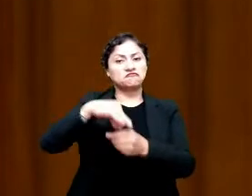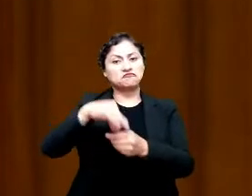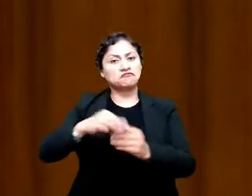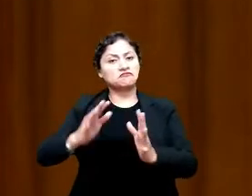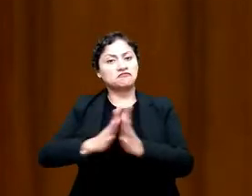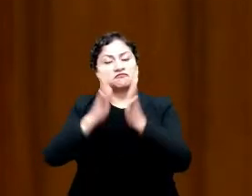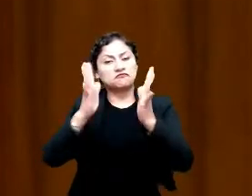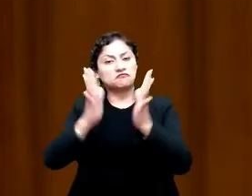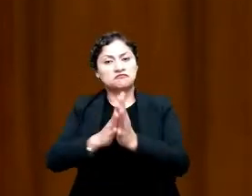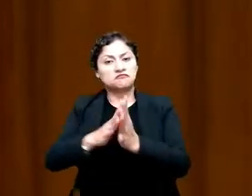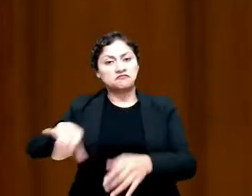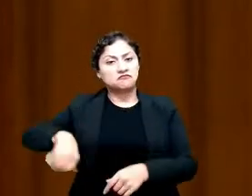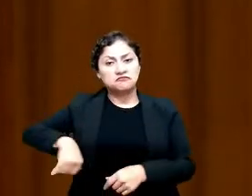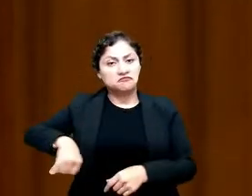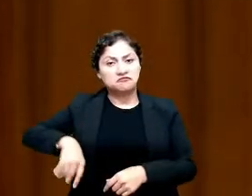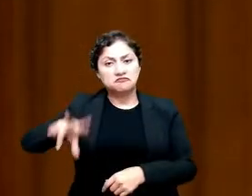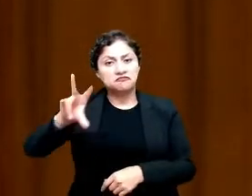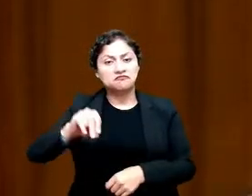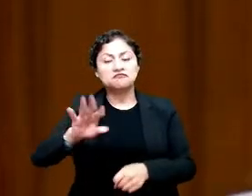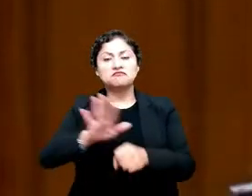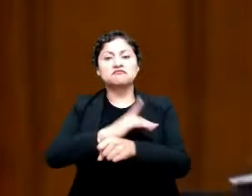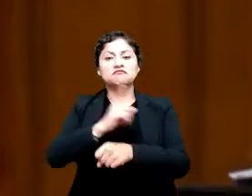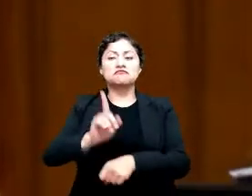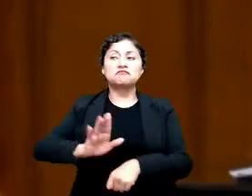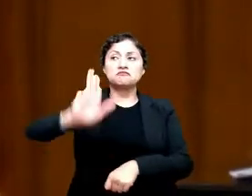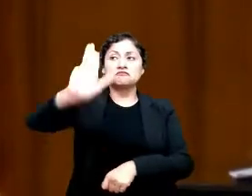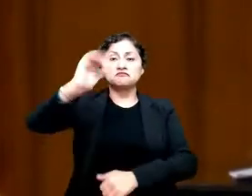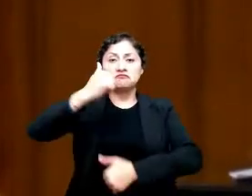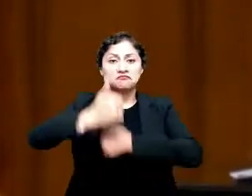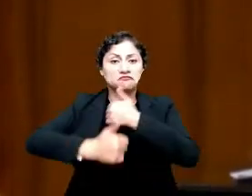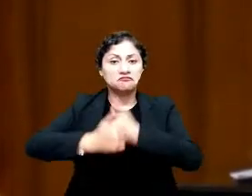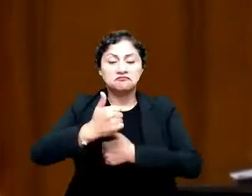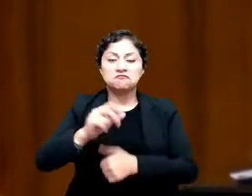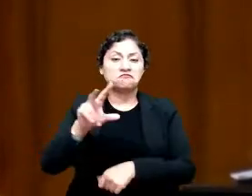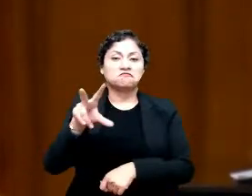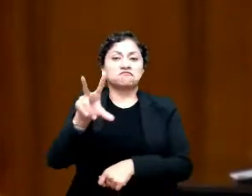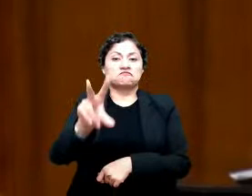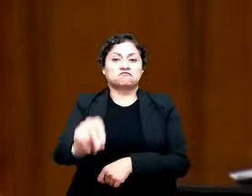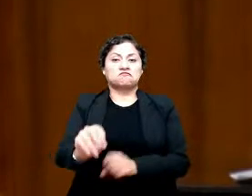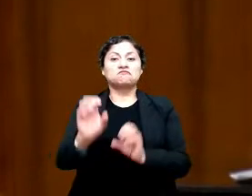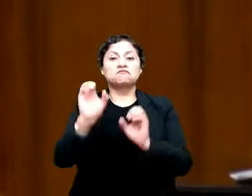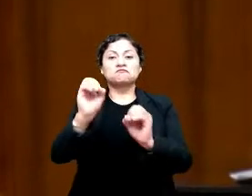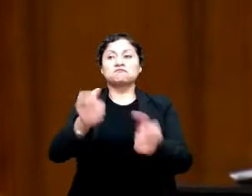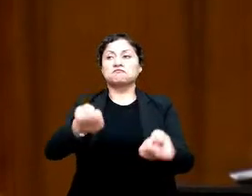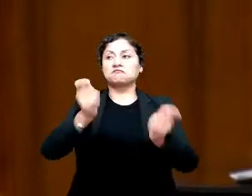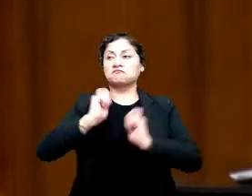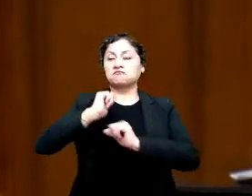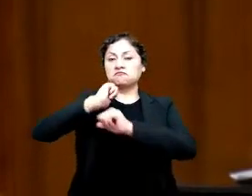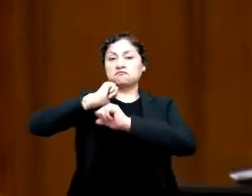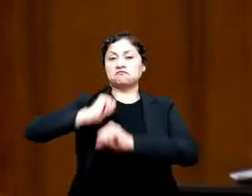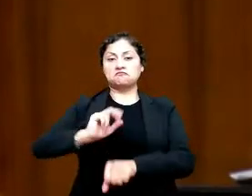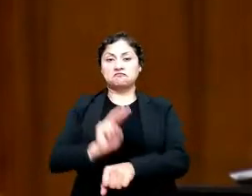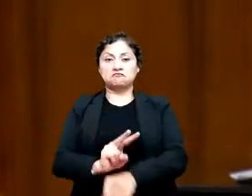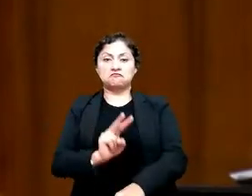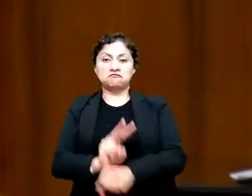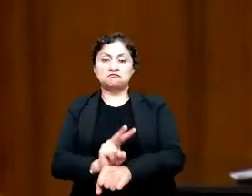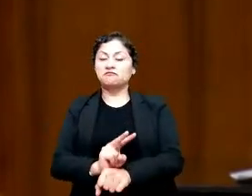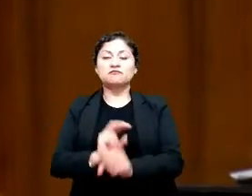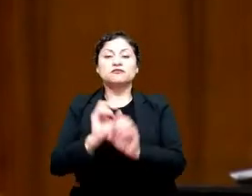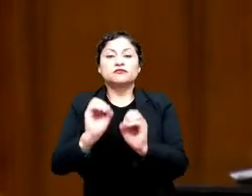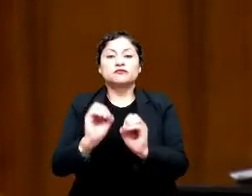ni como candidatos, ni como funcionarios de casilla, y mucho menos en ir a votar en